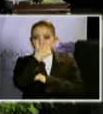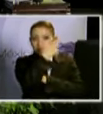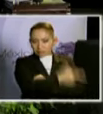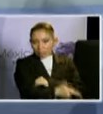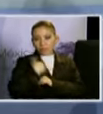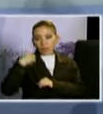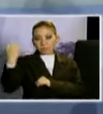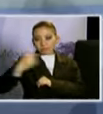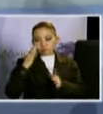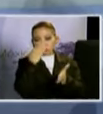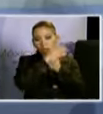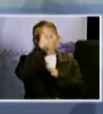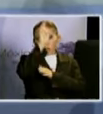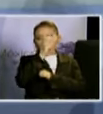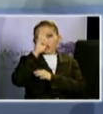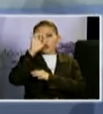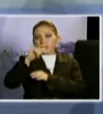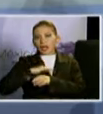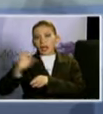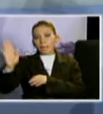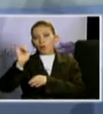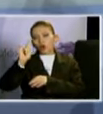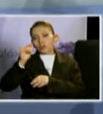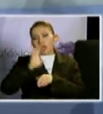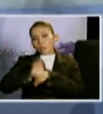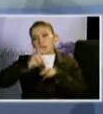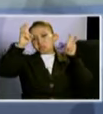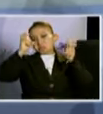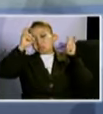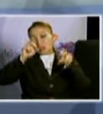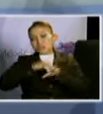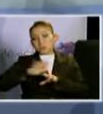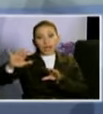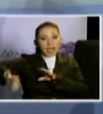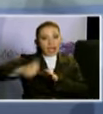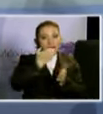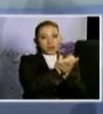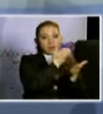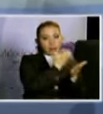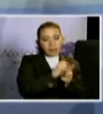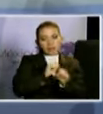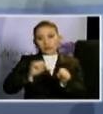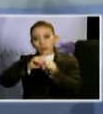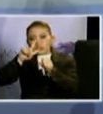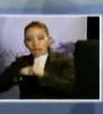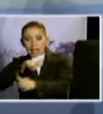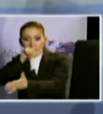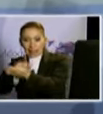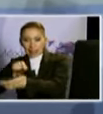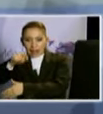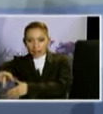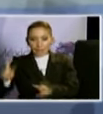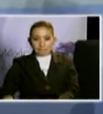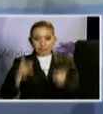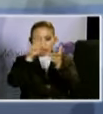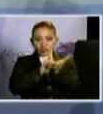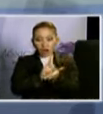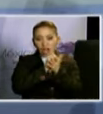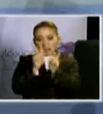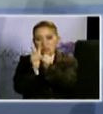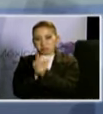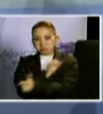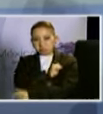1997 fue conferencista en la Universidad del Rosario en Bogotá, Colombia, sobre temas relacionados con aspectos económicos, sociales y legales del tráfico de drogas y el